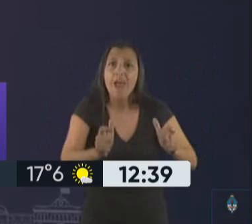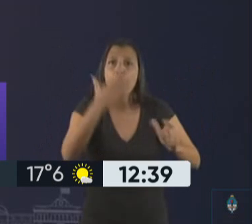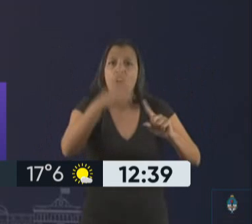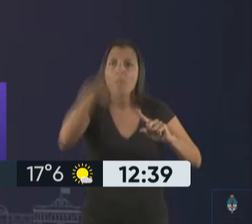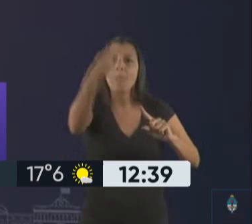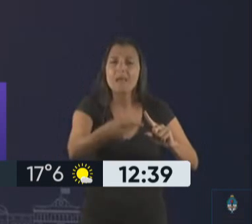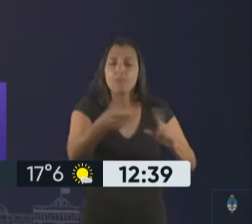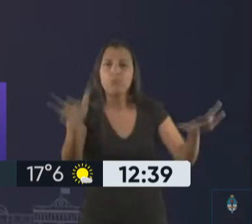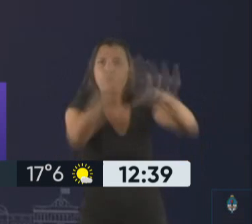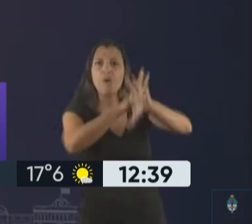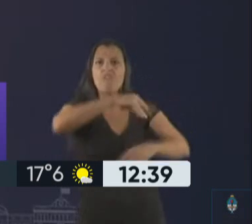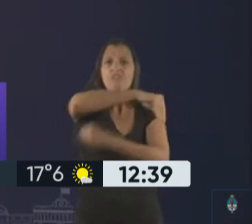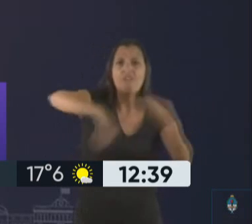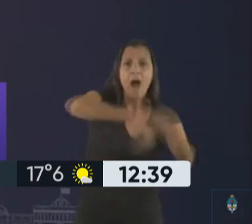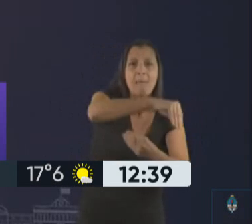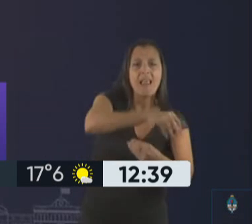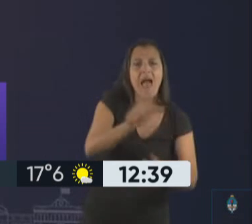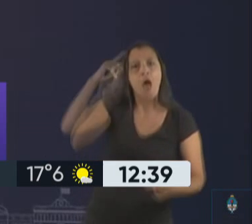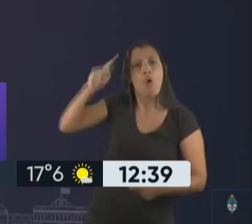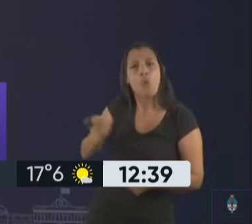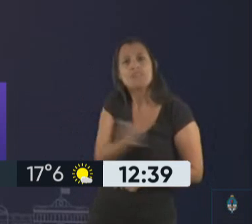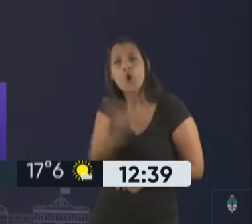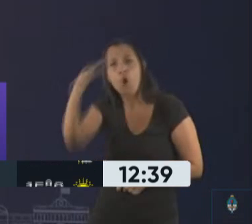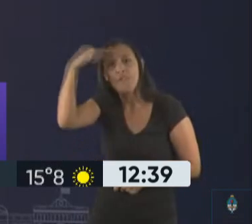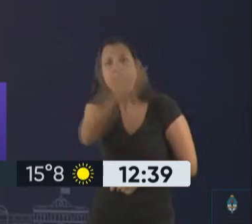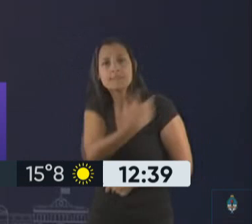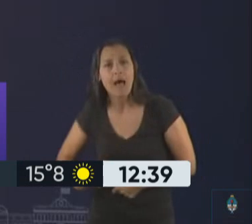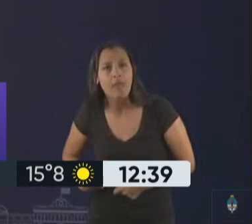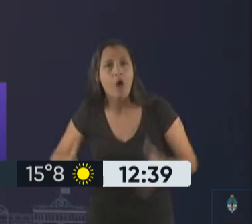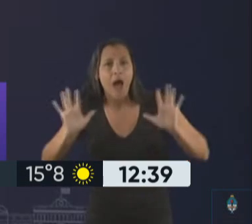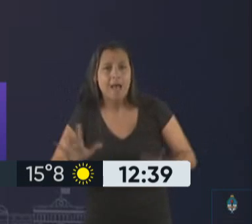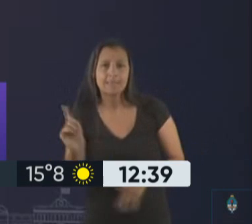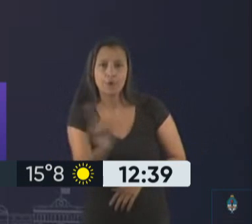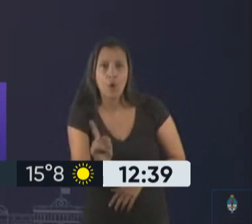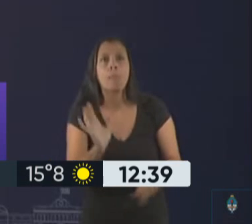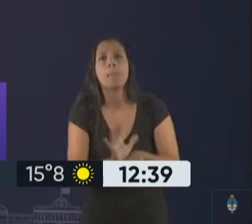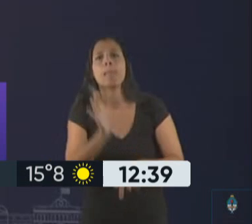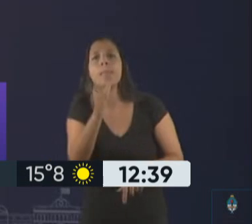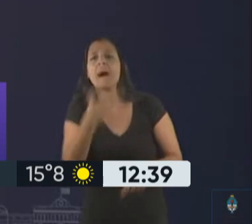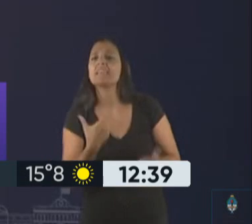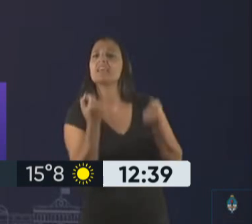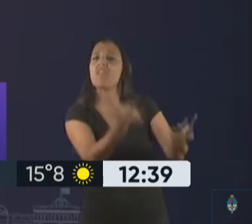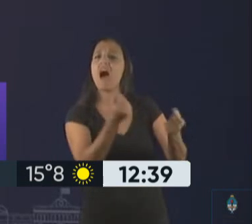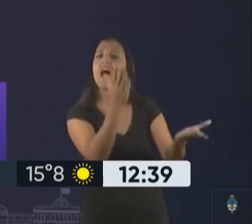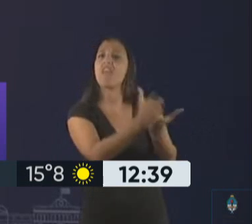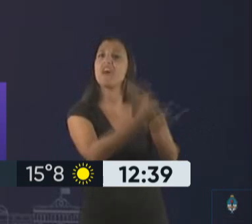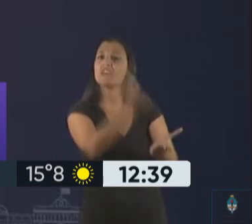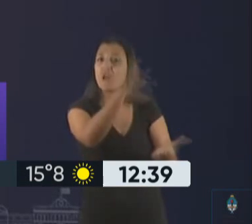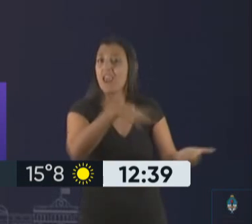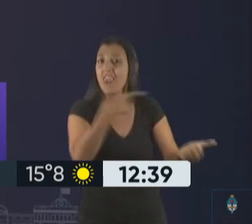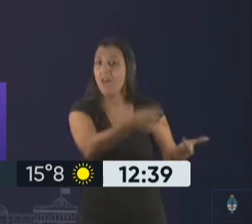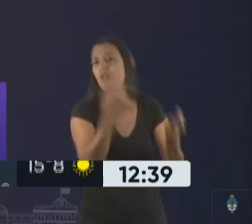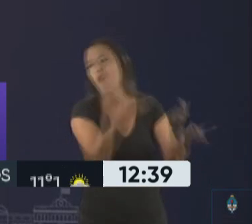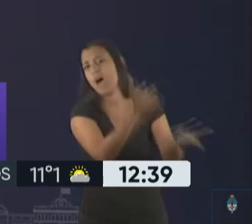familia actuar como querellante, porque entonces le estamos dando derechos al delincuente que lo